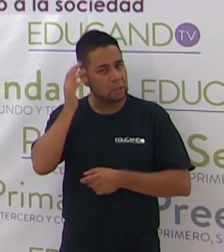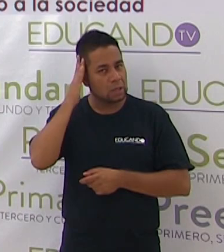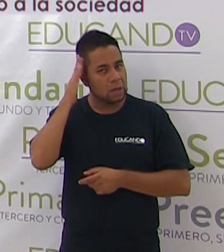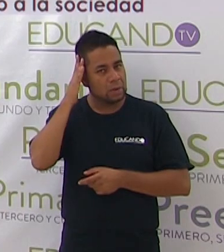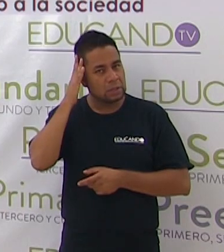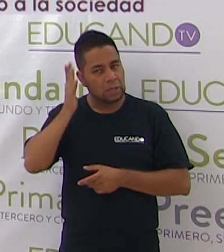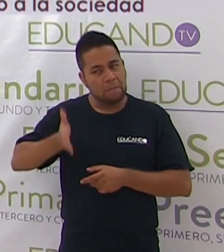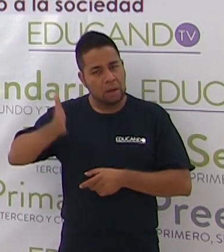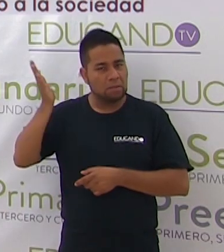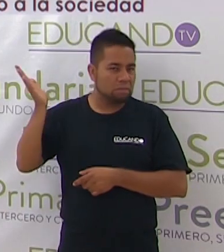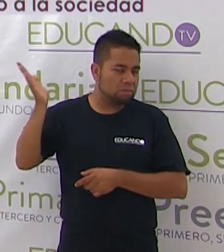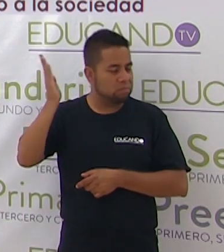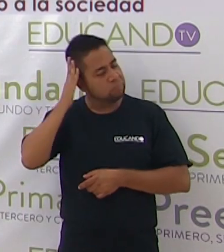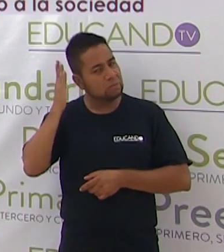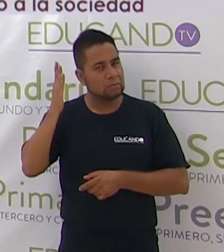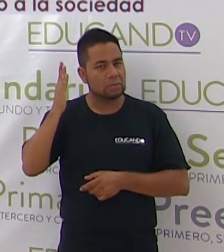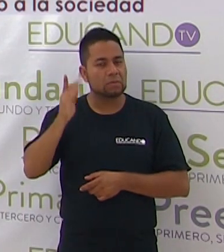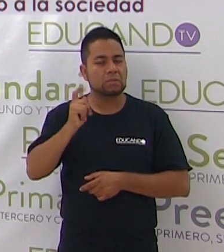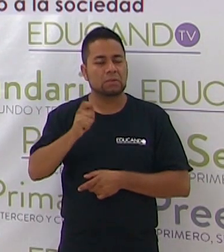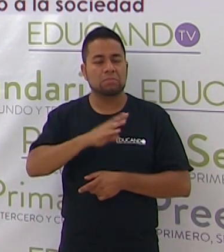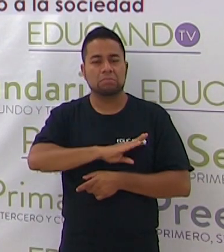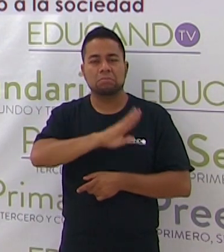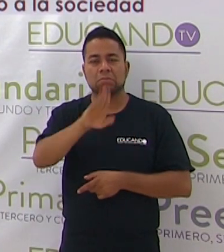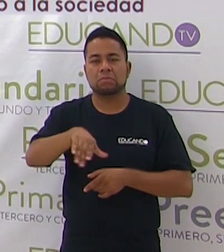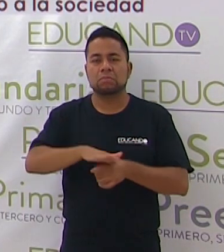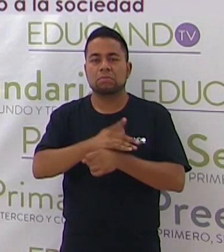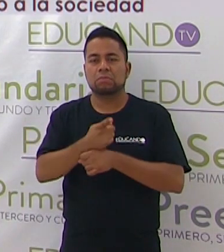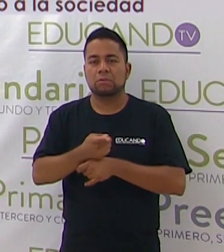la pared. La causa de su muerte, traumatismo